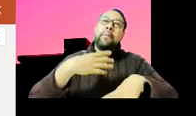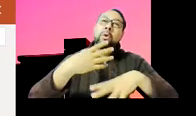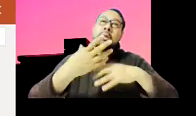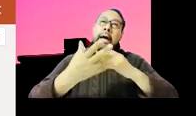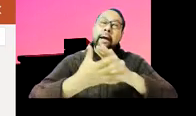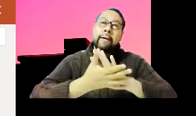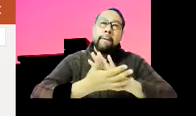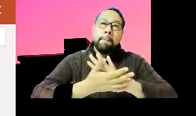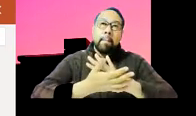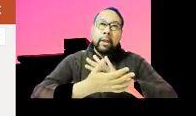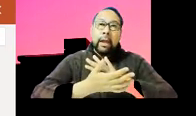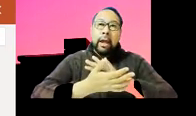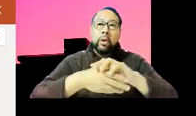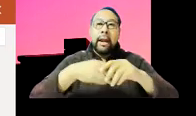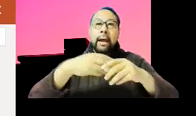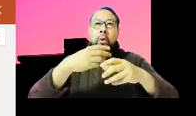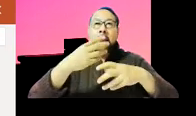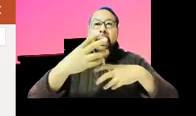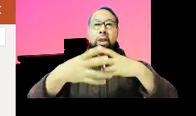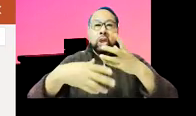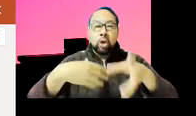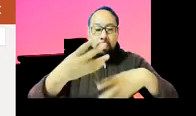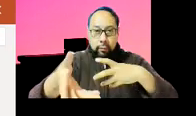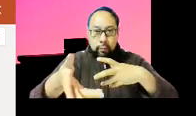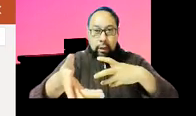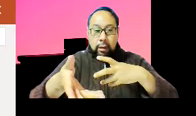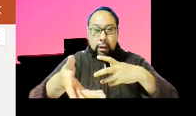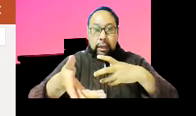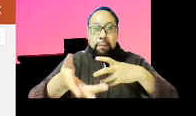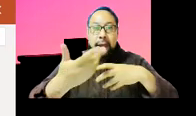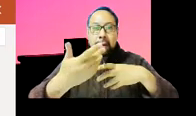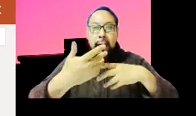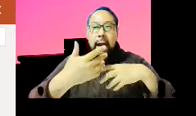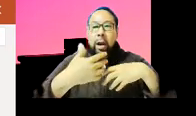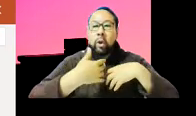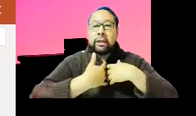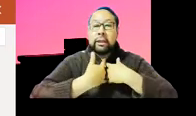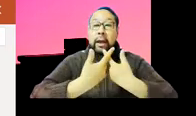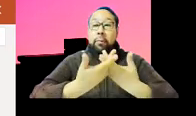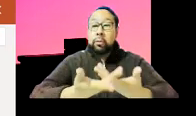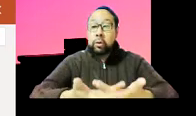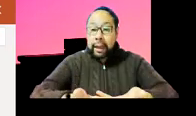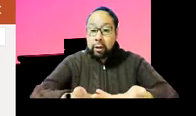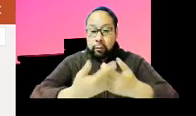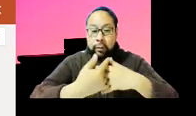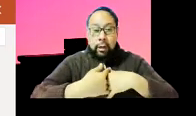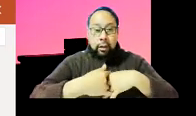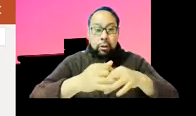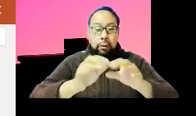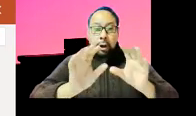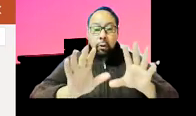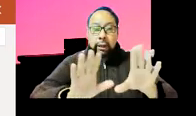porque vamos a crear una reacción inversa a lo que estamos